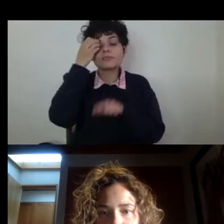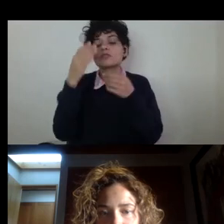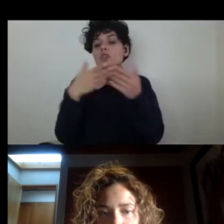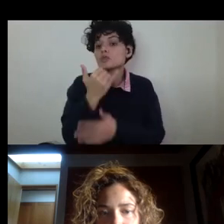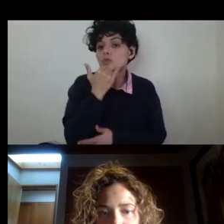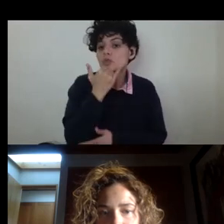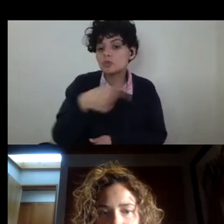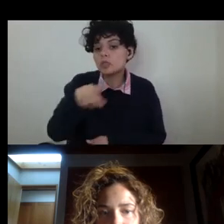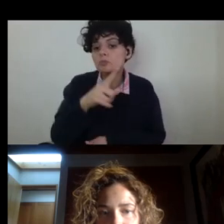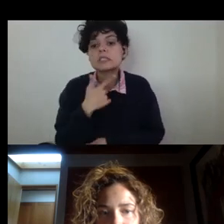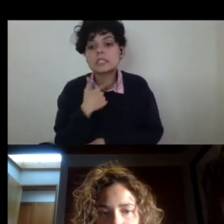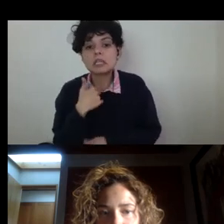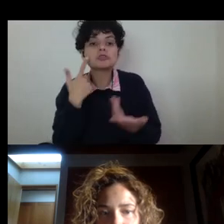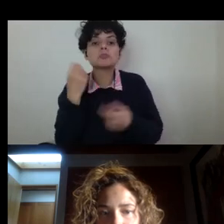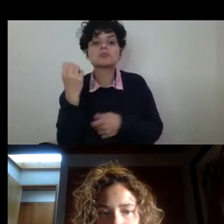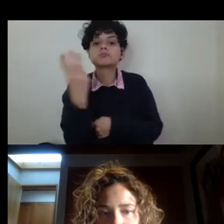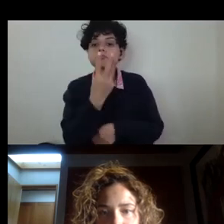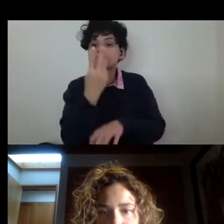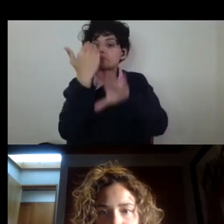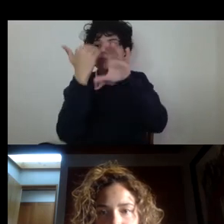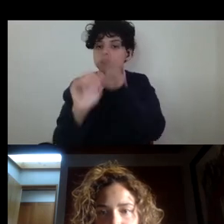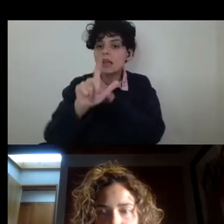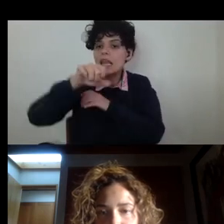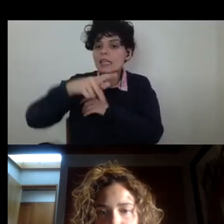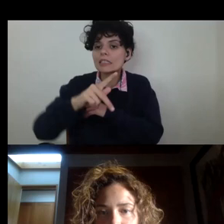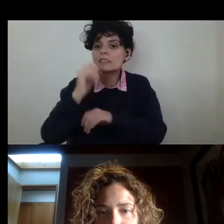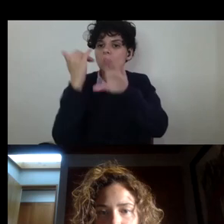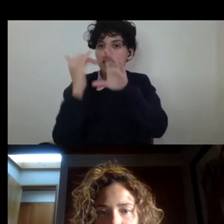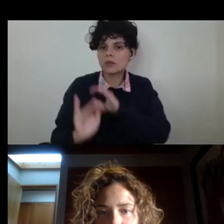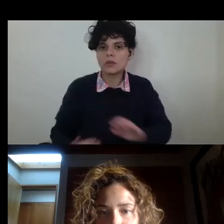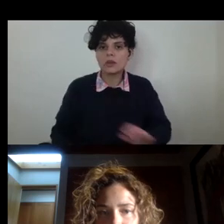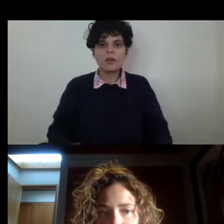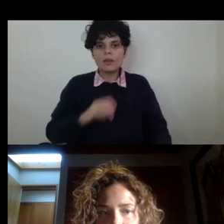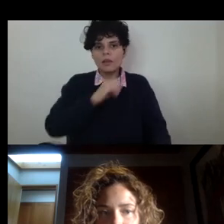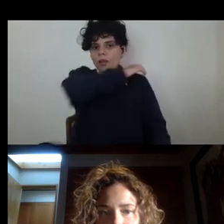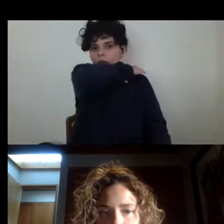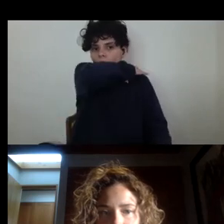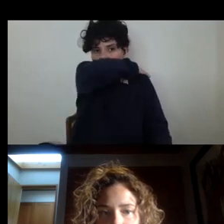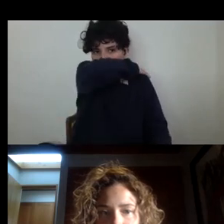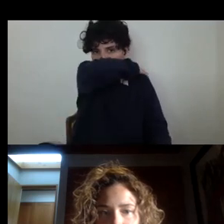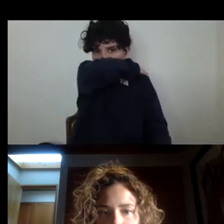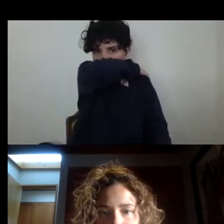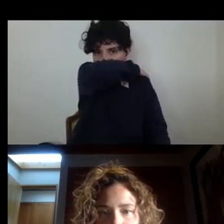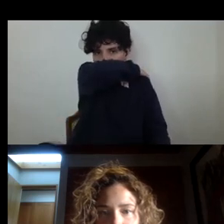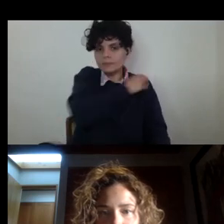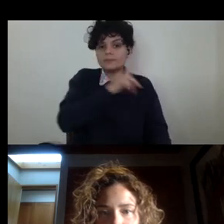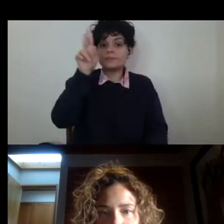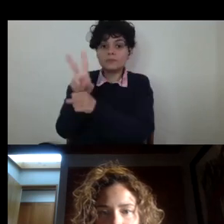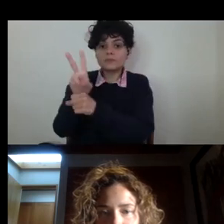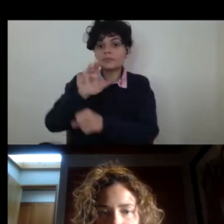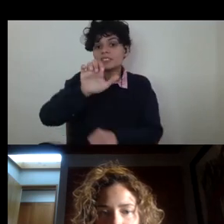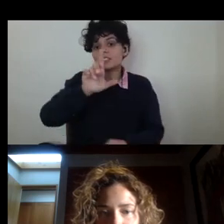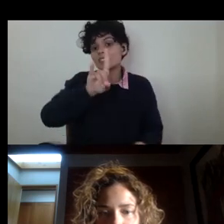alguno de ustedes después se interesa, yo les puedo mandar el link. Con Eduardo Rojas, con quien yo llegué a trabajar en enero